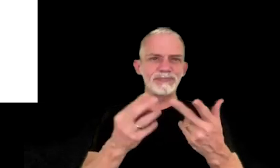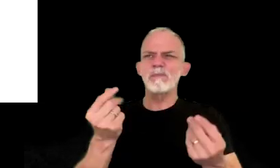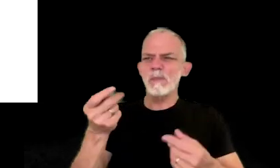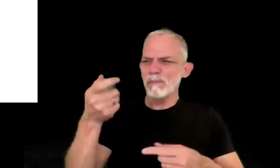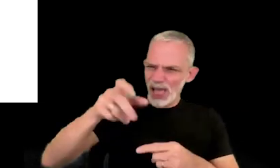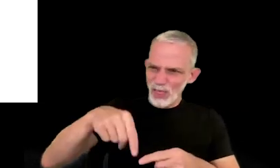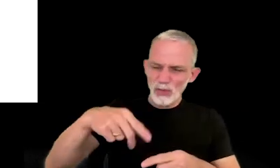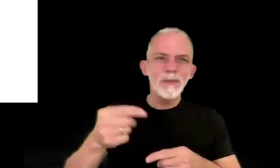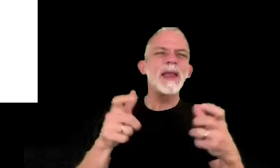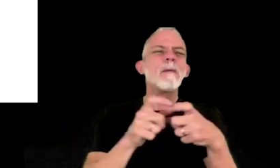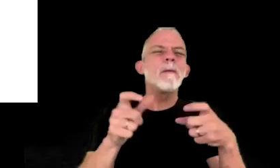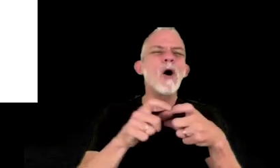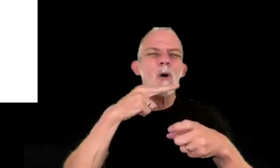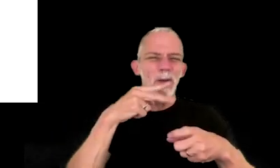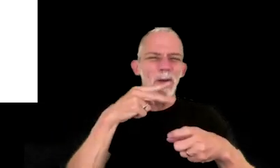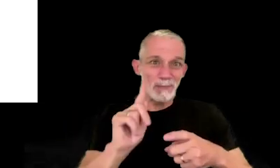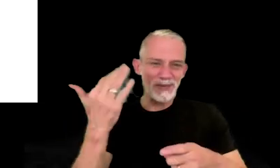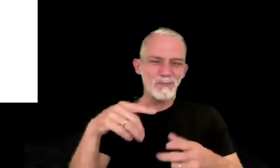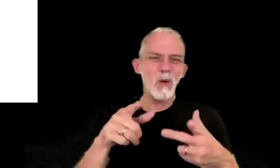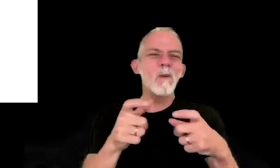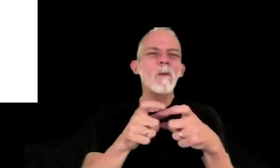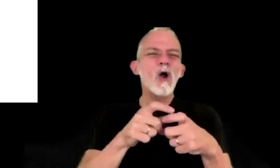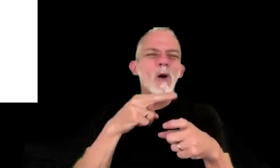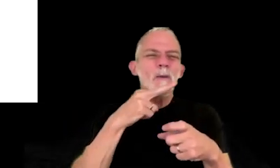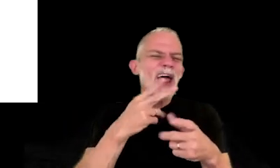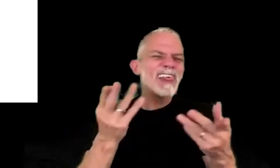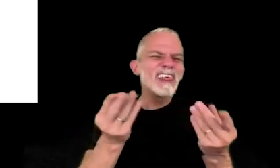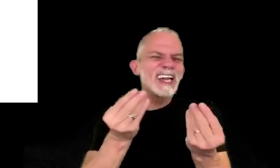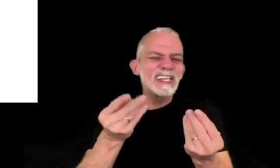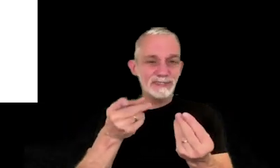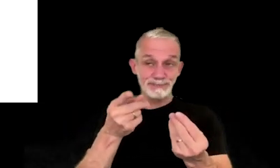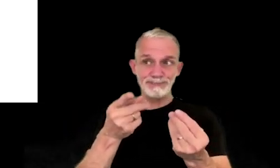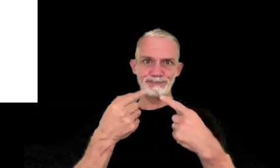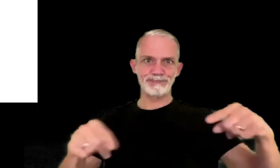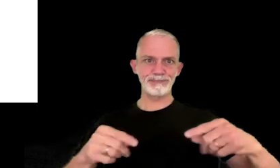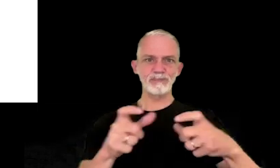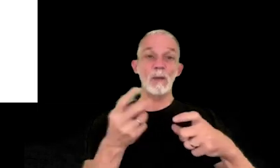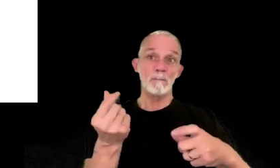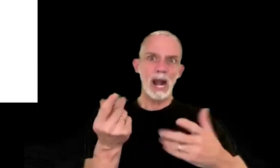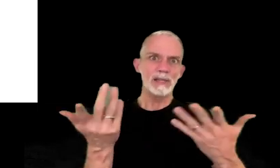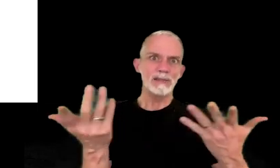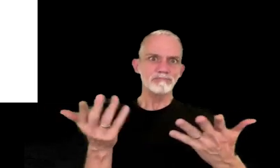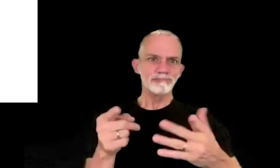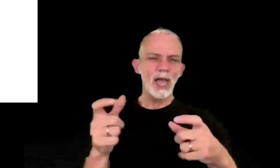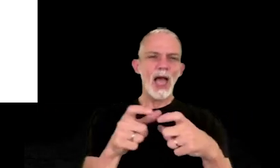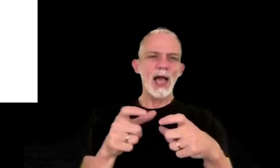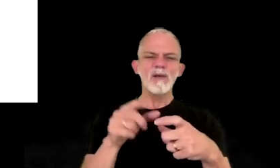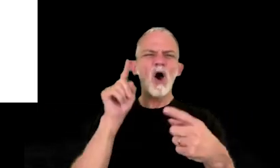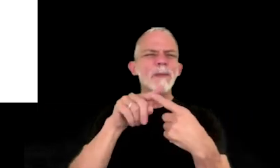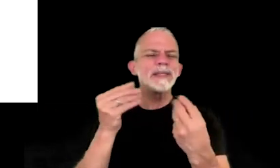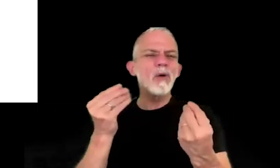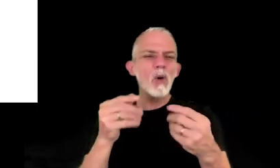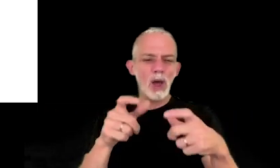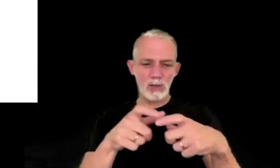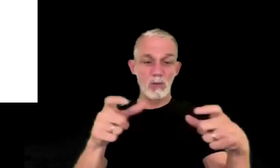bonos verdes, que les comenté recién, que no es otra cosa que ciertos instrumentos financieros que tienen finalidades